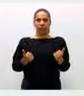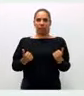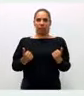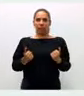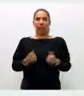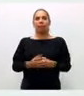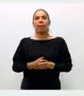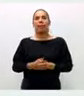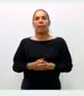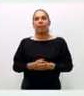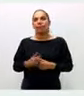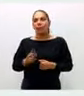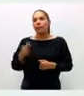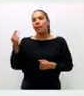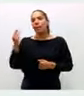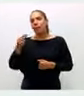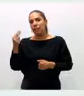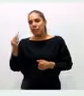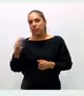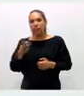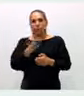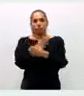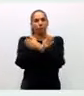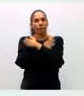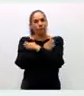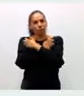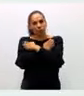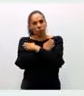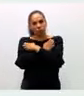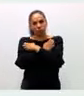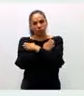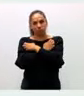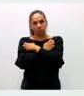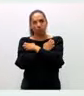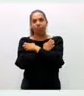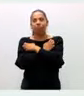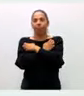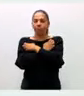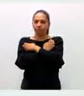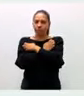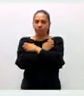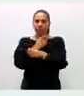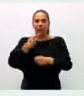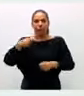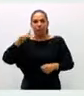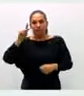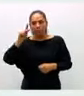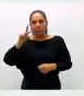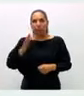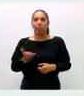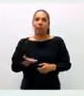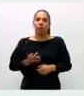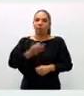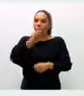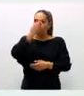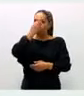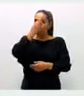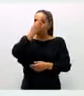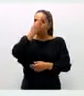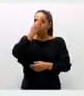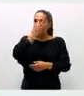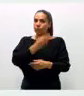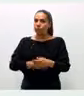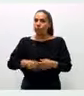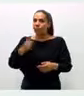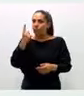proverbio africano, que para educar a un niño o a una niña hace falta una aldea entera. Cuando la comunidad